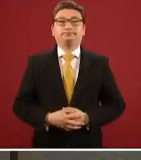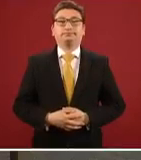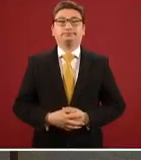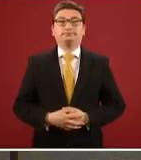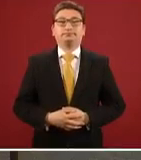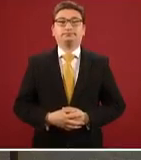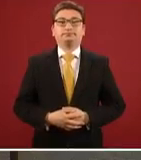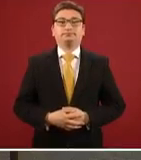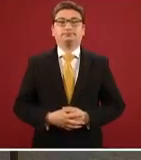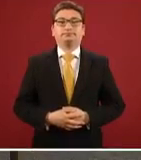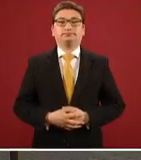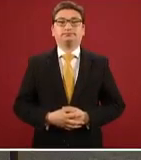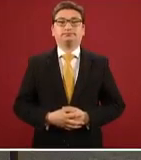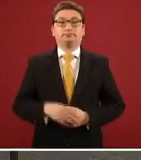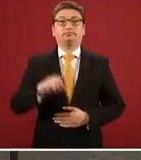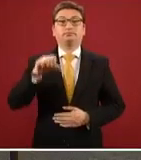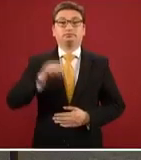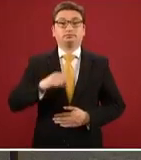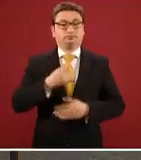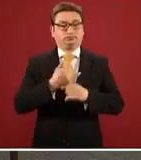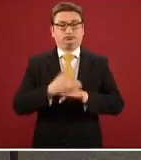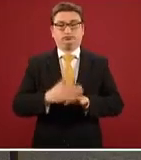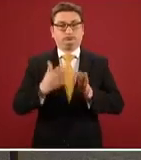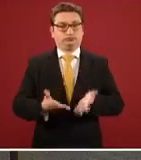a informarles